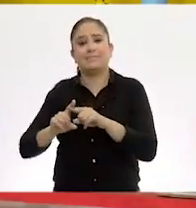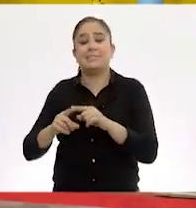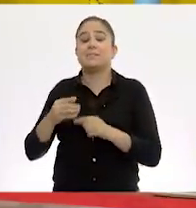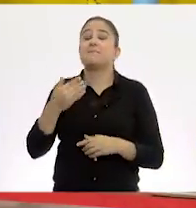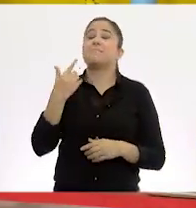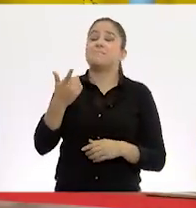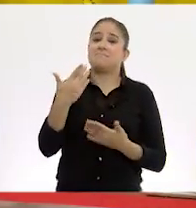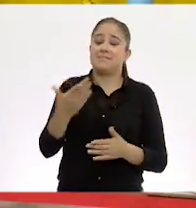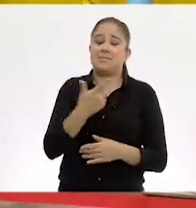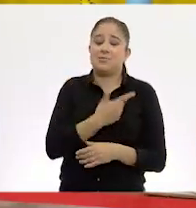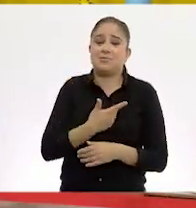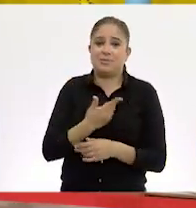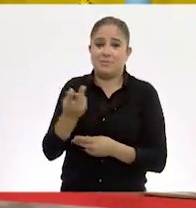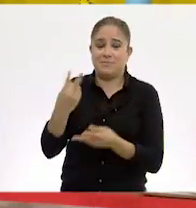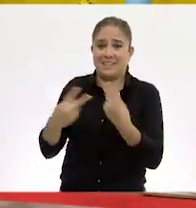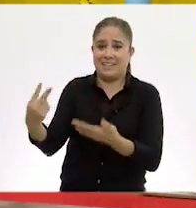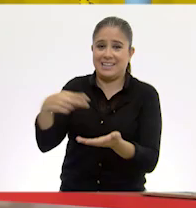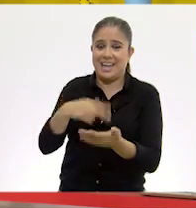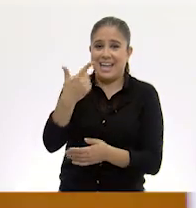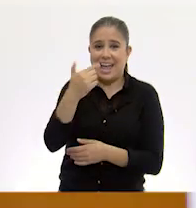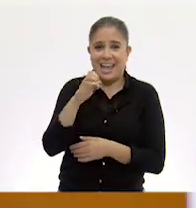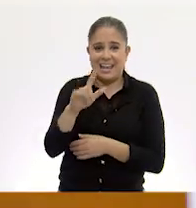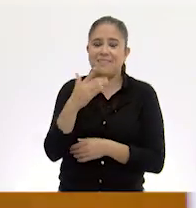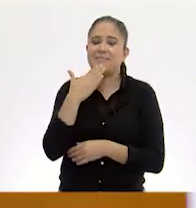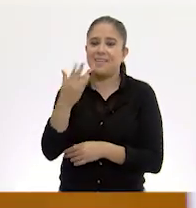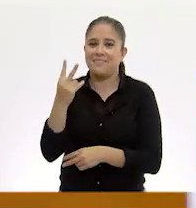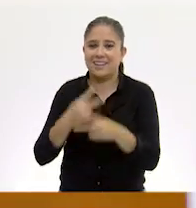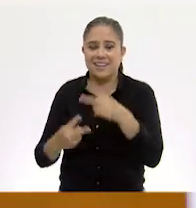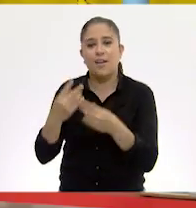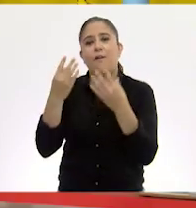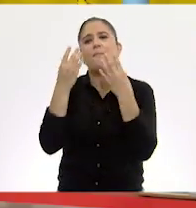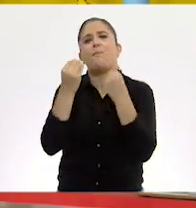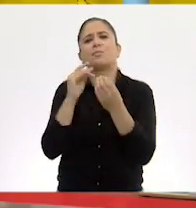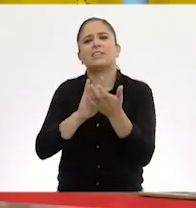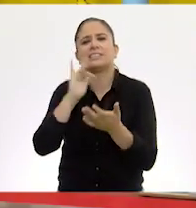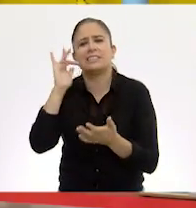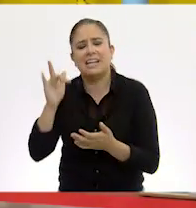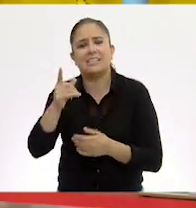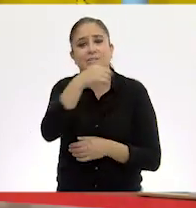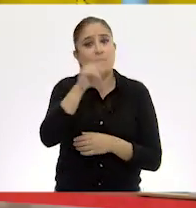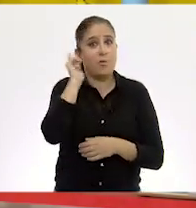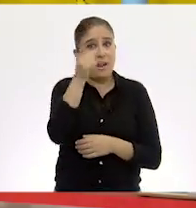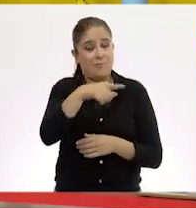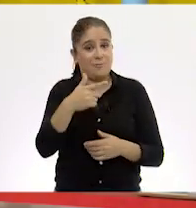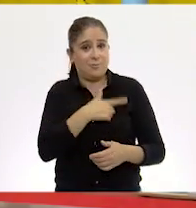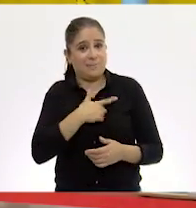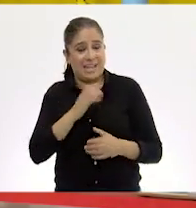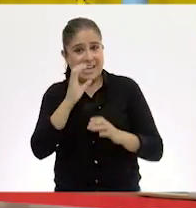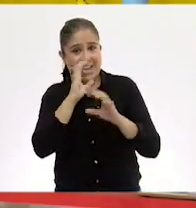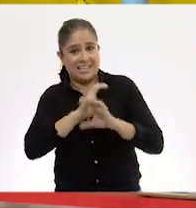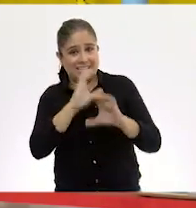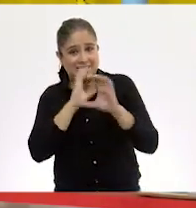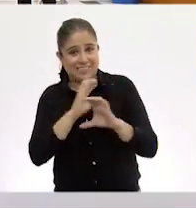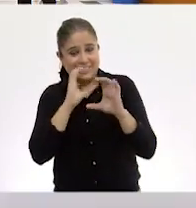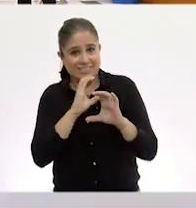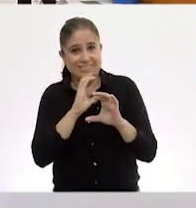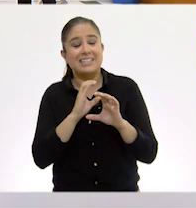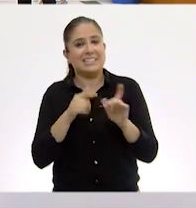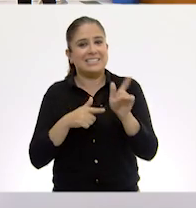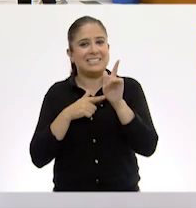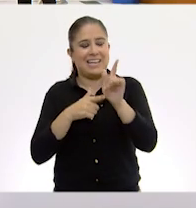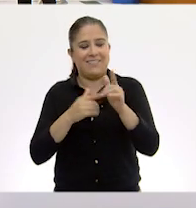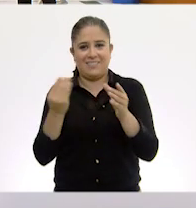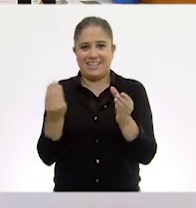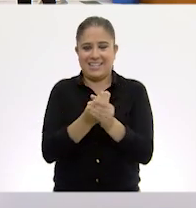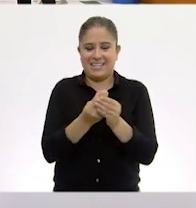grato placer tenerte aquí con nosotros, Gael Caballero. No, muchísimas gracias. Y muchas gracias. Espero que les haya gustado la canción. Y seguimos con